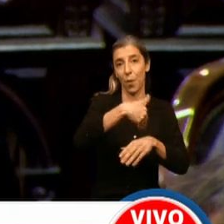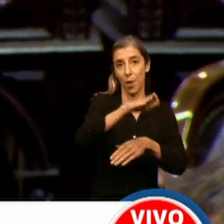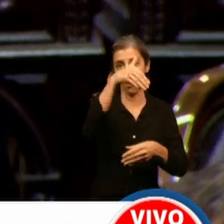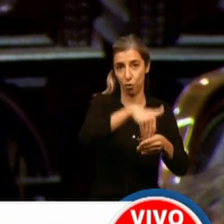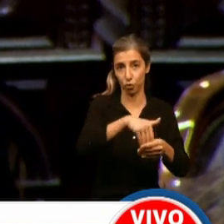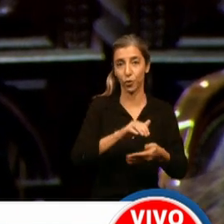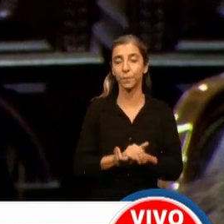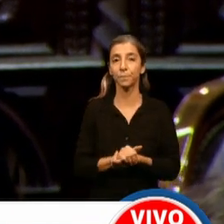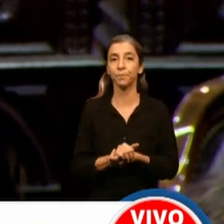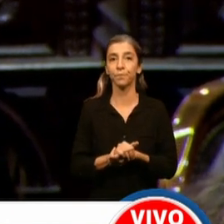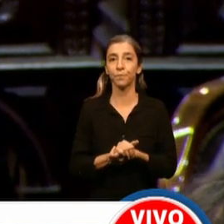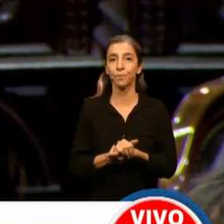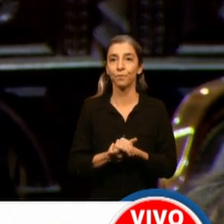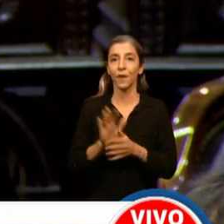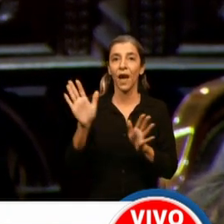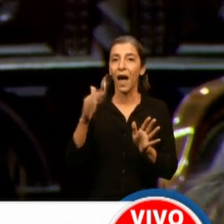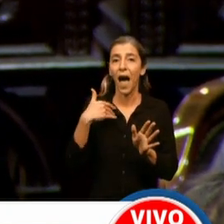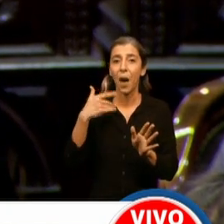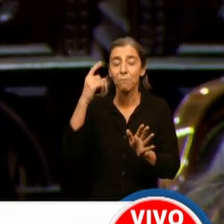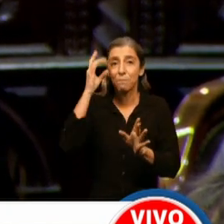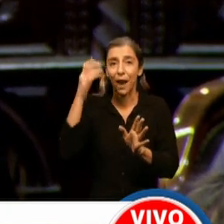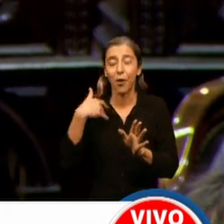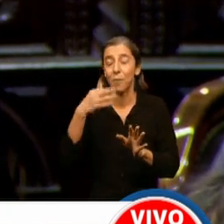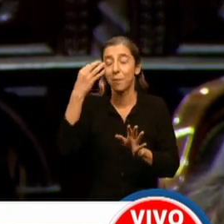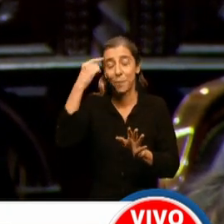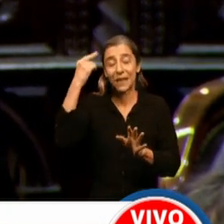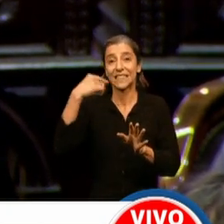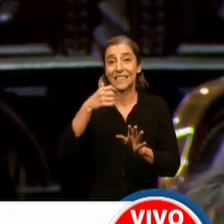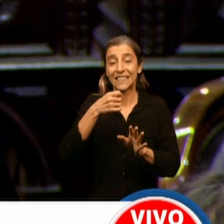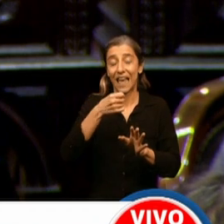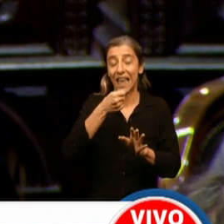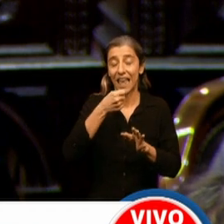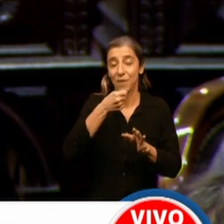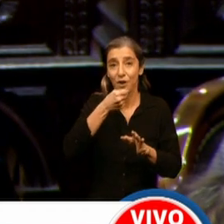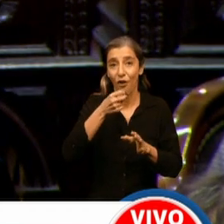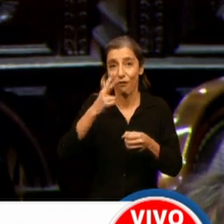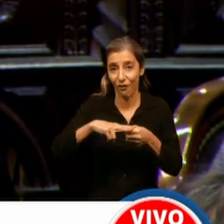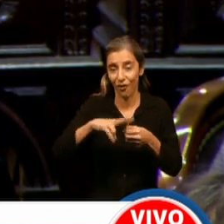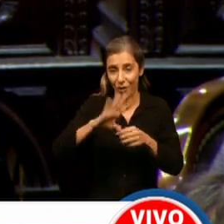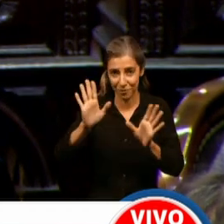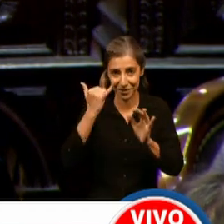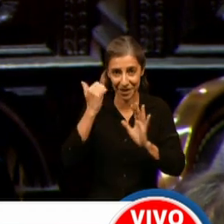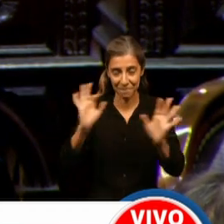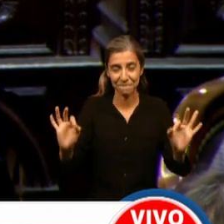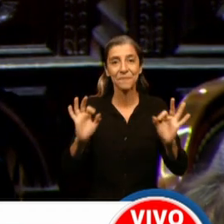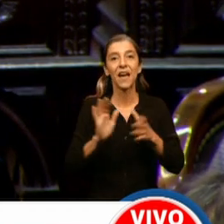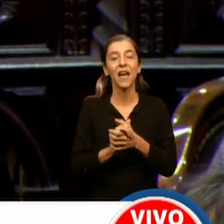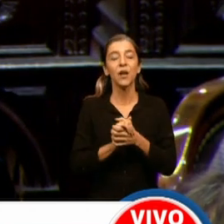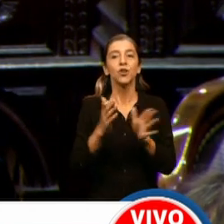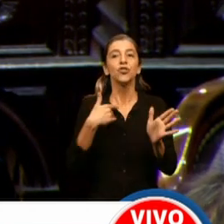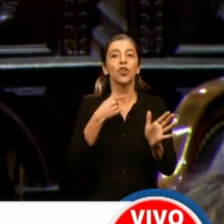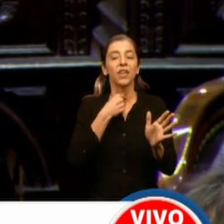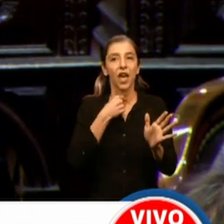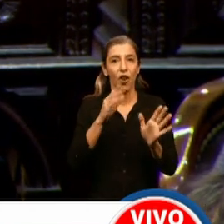adepa me habían cortado el micrófono gracias al señor presidente le decía y con esto